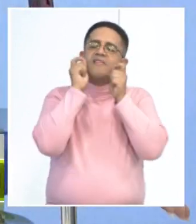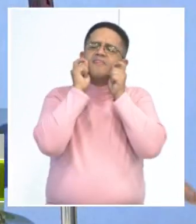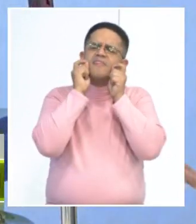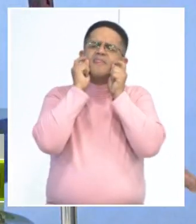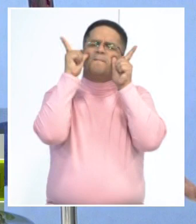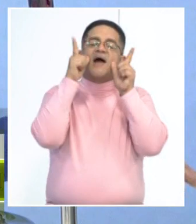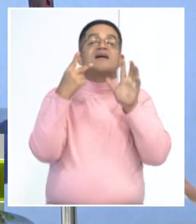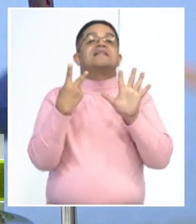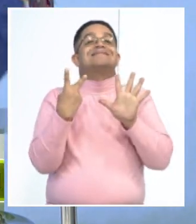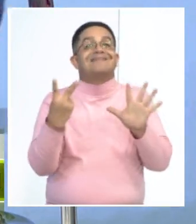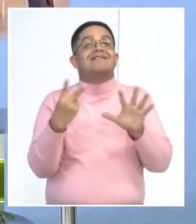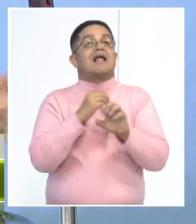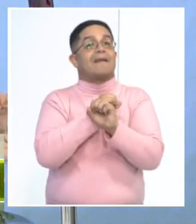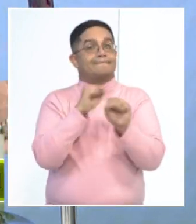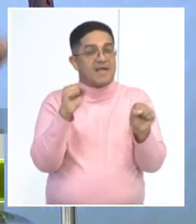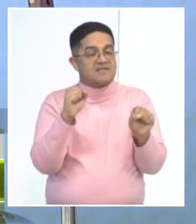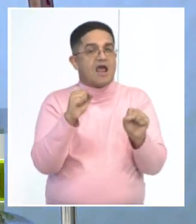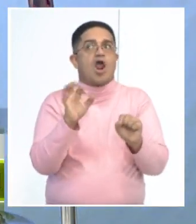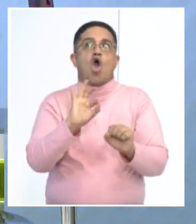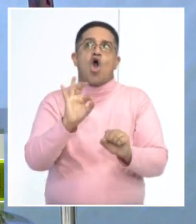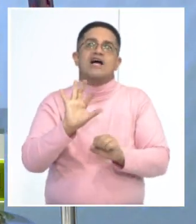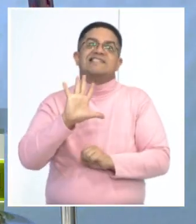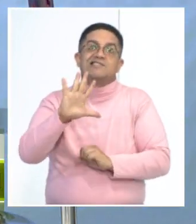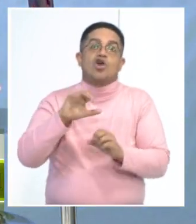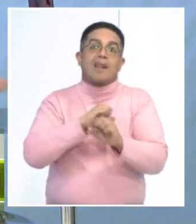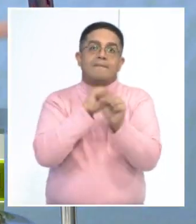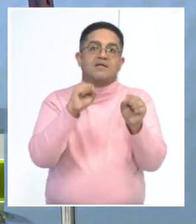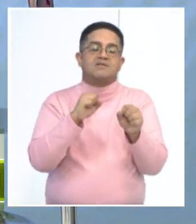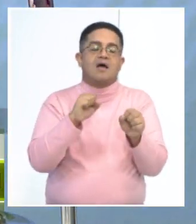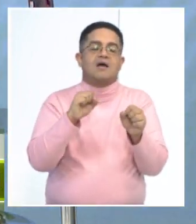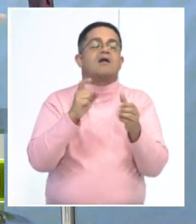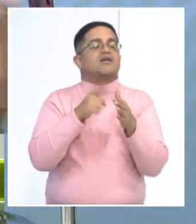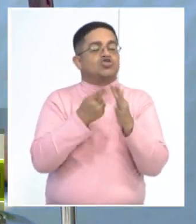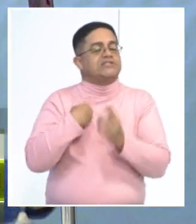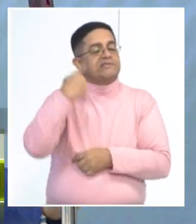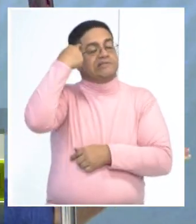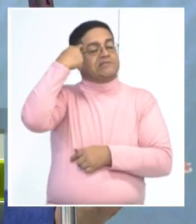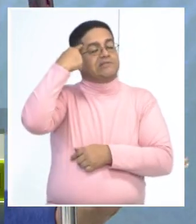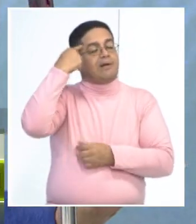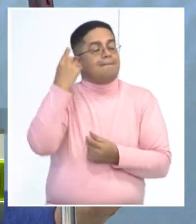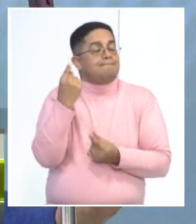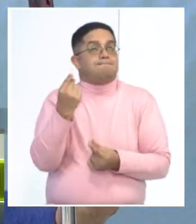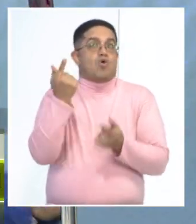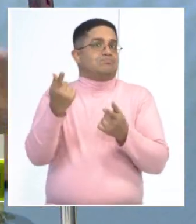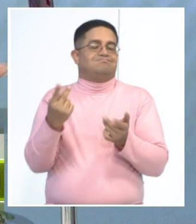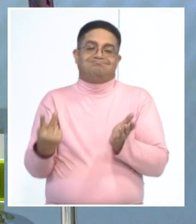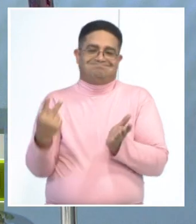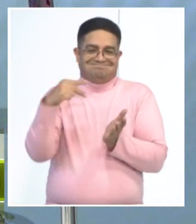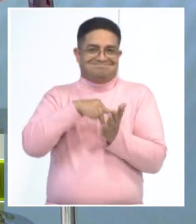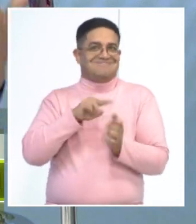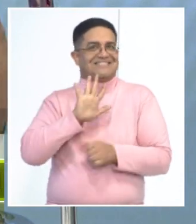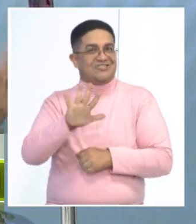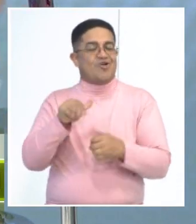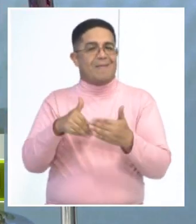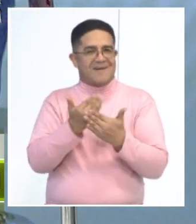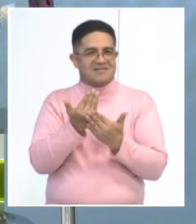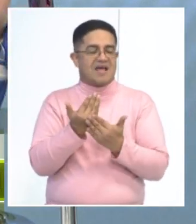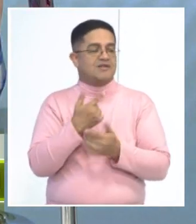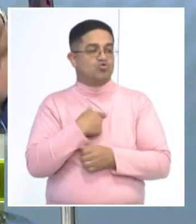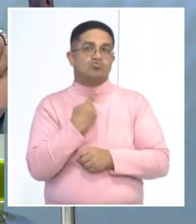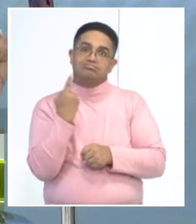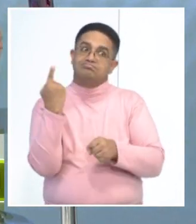las 7 de la mañana, despiértate a las 5, el reloj biológico de nosotros nos despierta a esa hora. Entonces, si tú puedes darle una orden